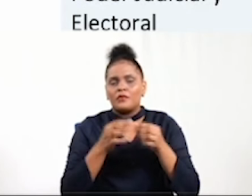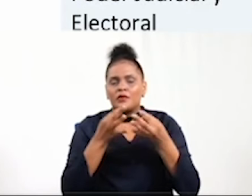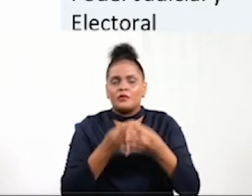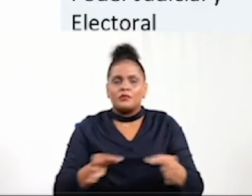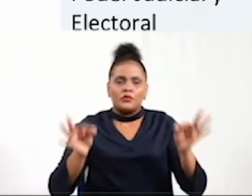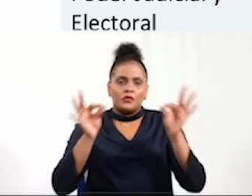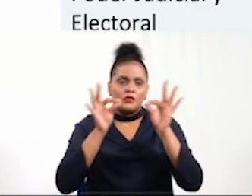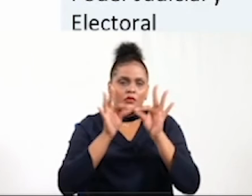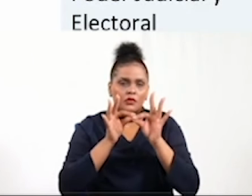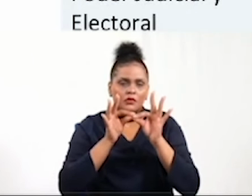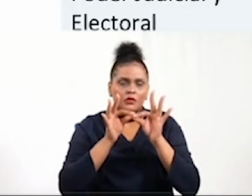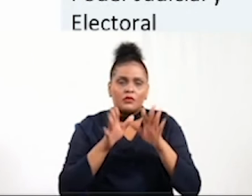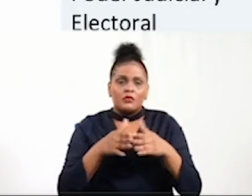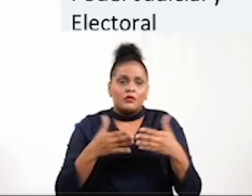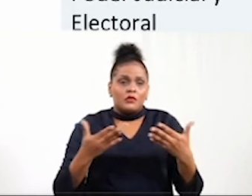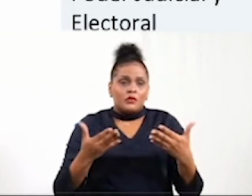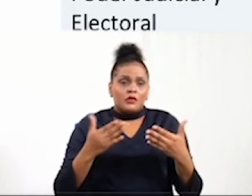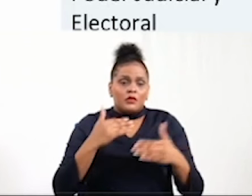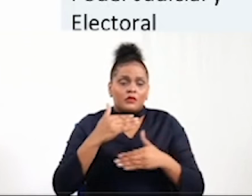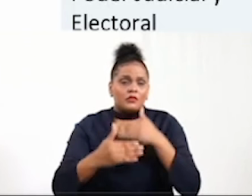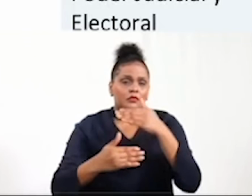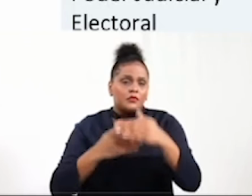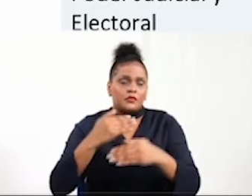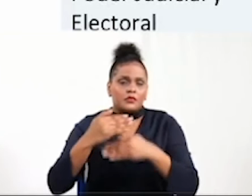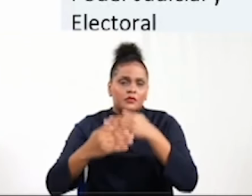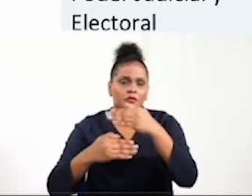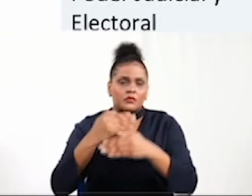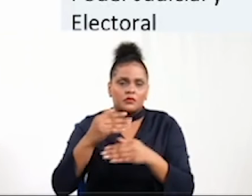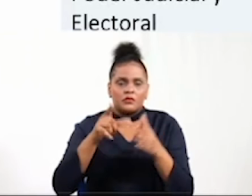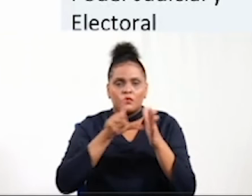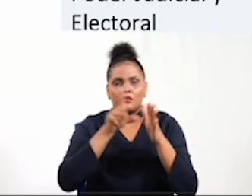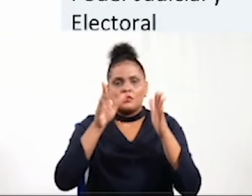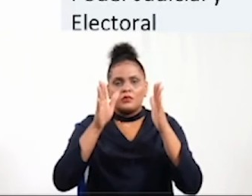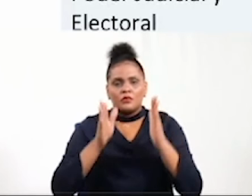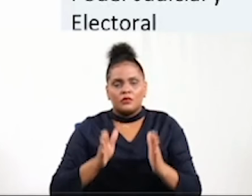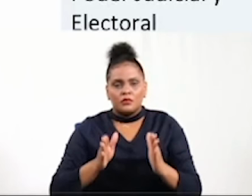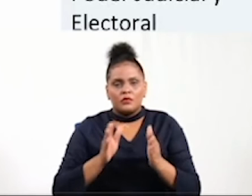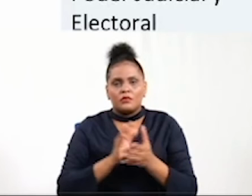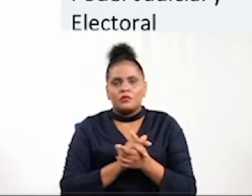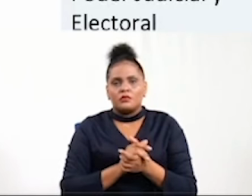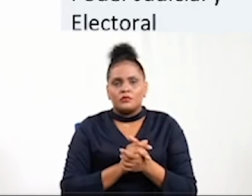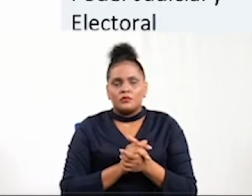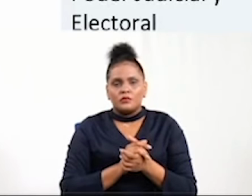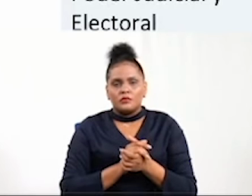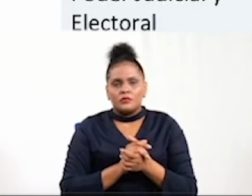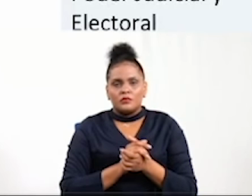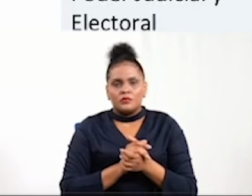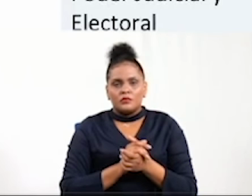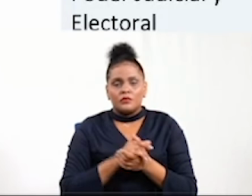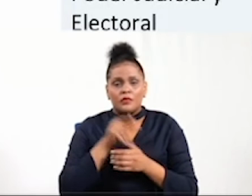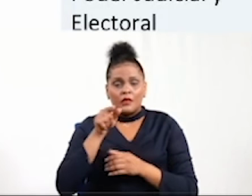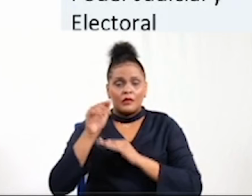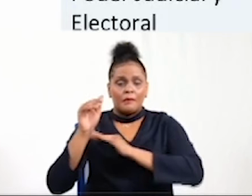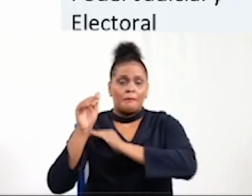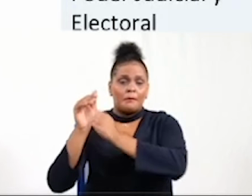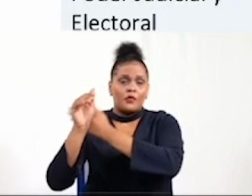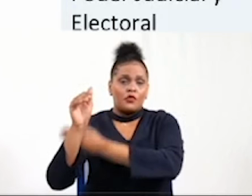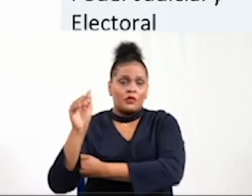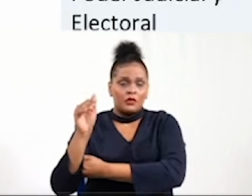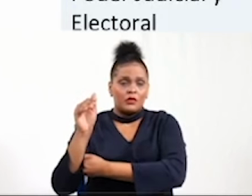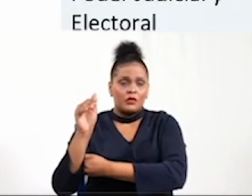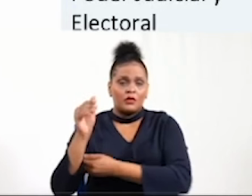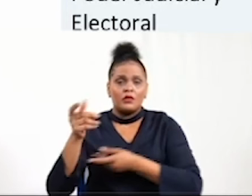importante a considerar para el avance de una agenda legislativa igualitaria y luego en el poder ejecutivo